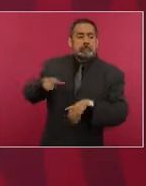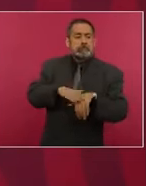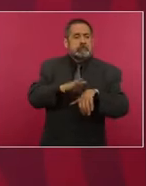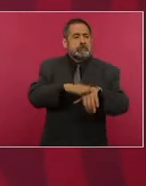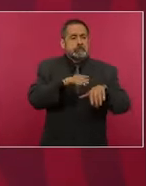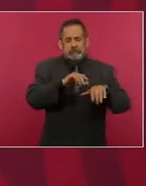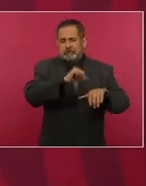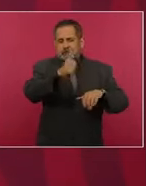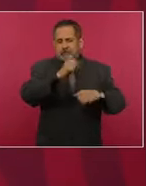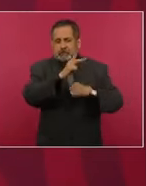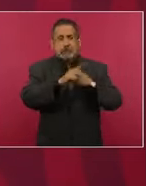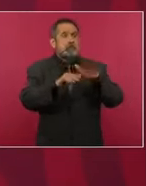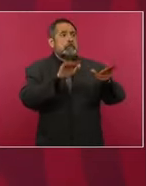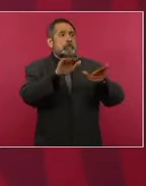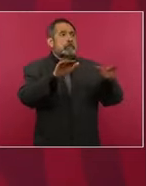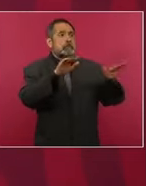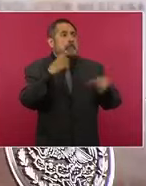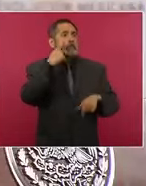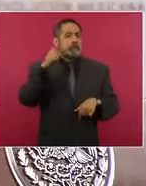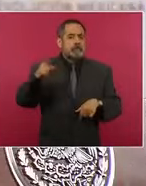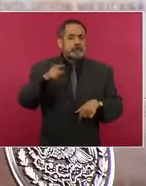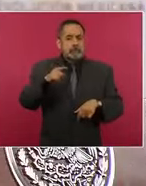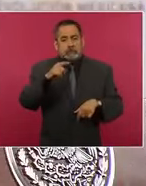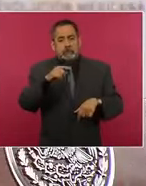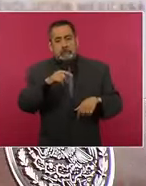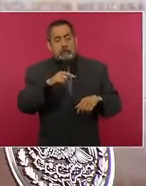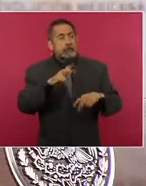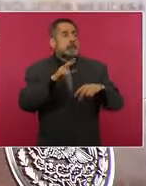en el extranjero, van allá